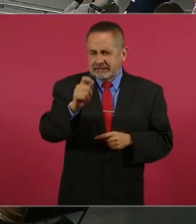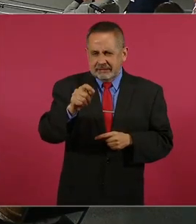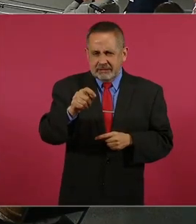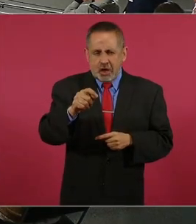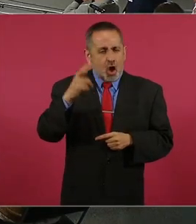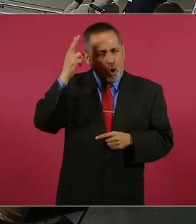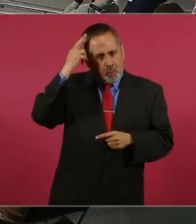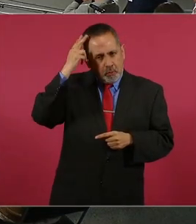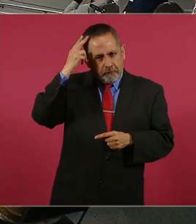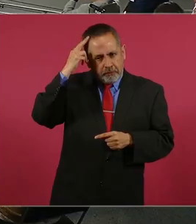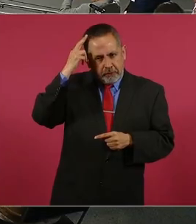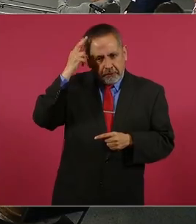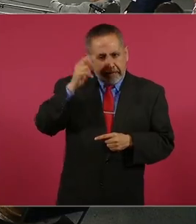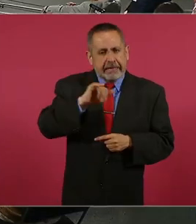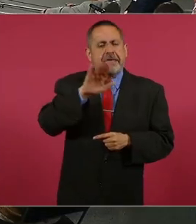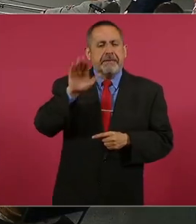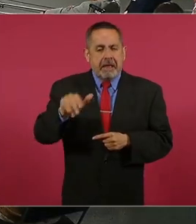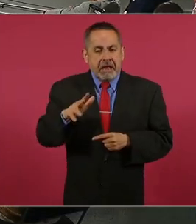Porfirio Díaz.